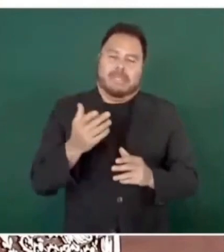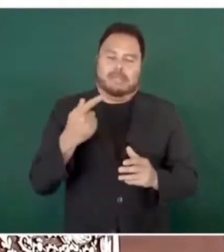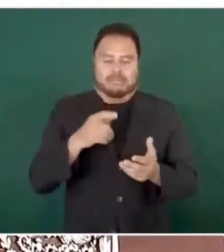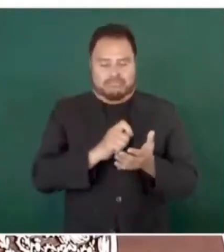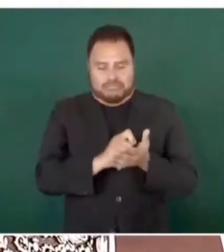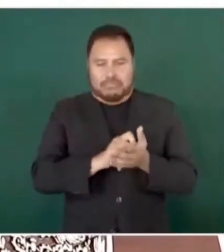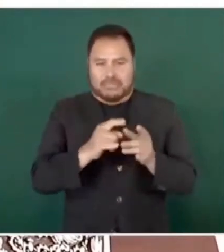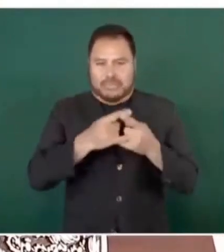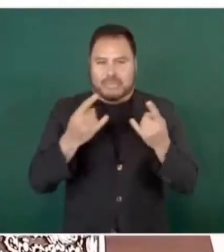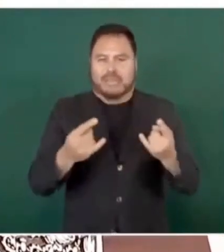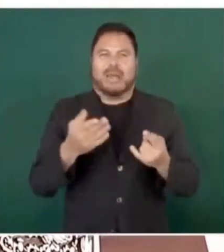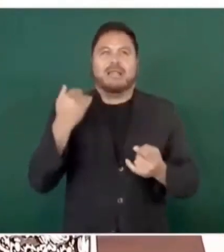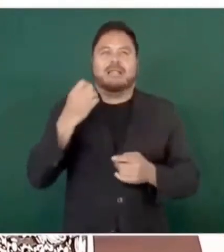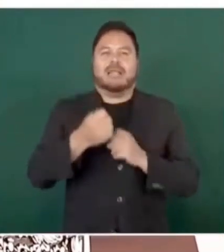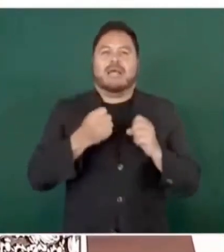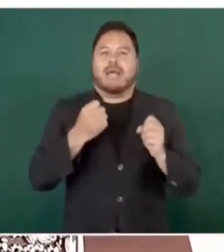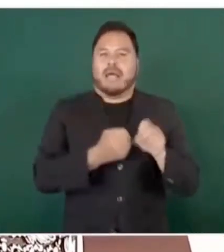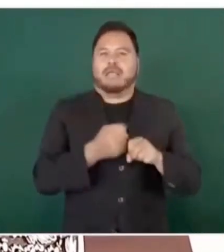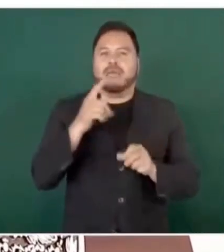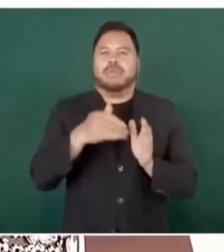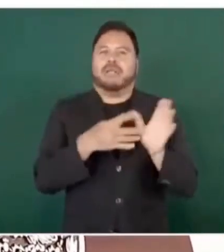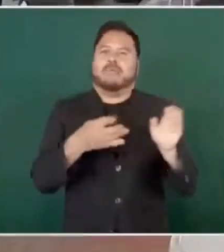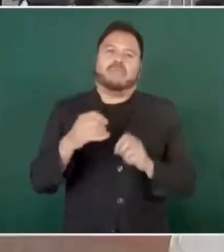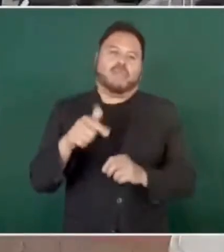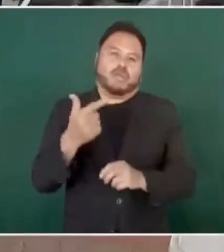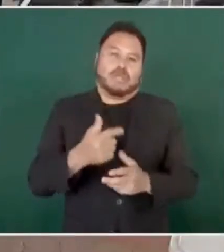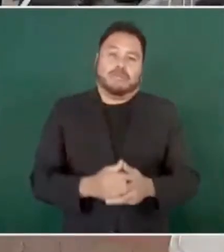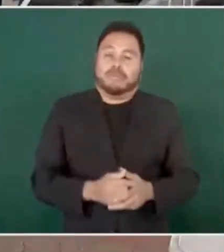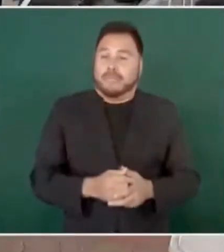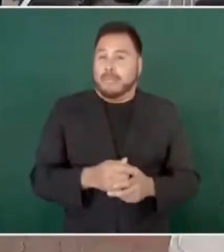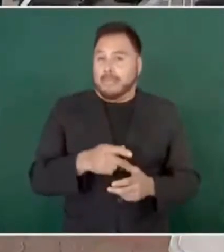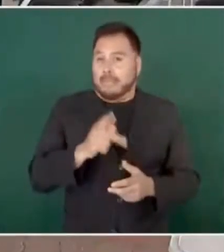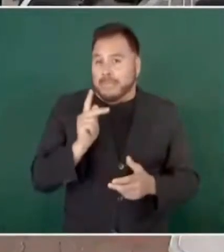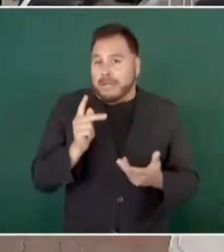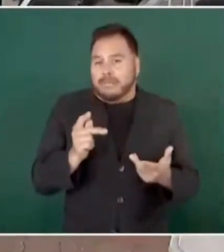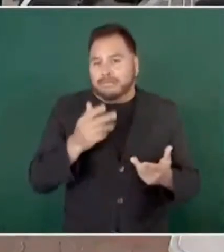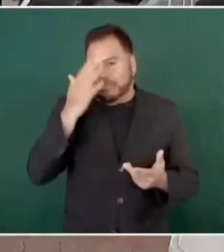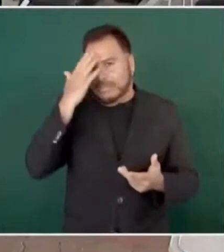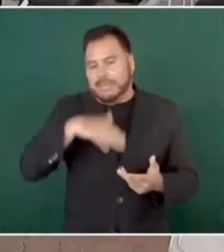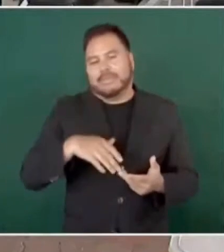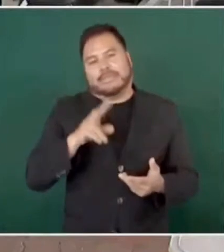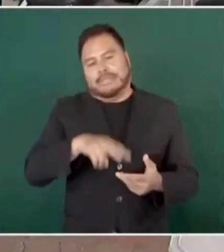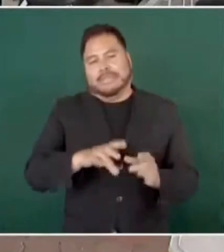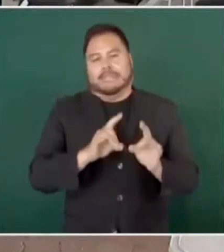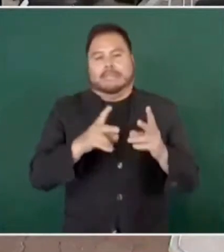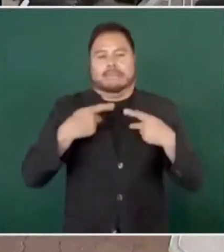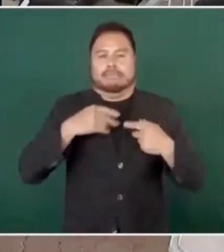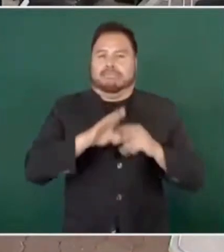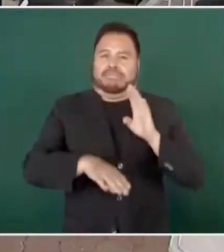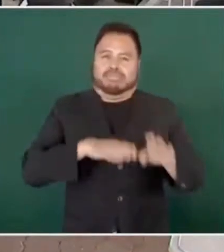de 1912. Pero este saldo, por siempre lamentable,